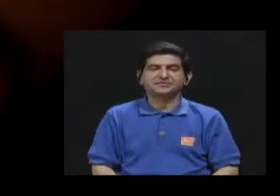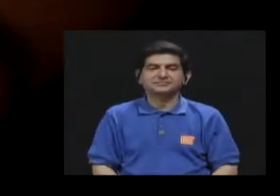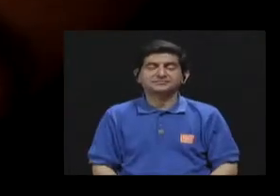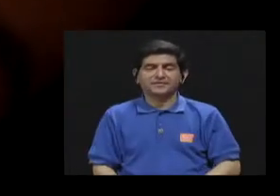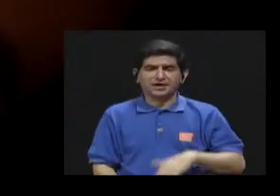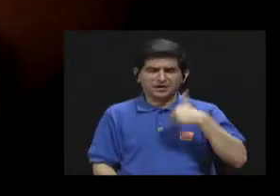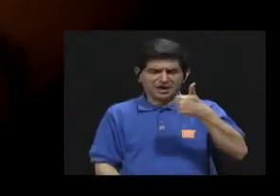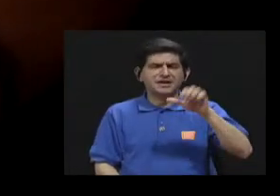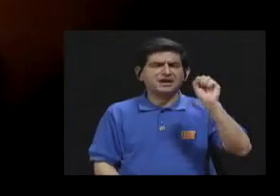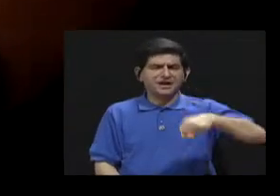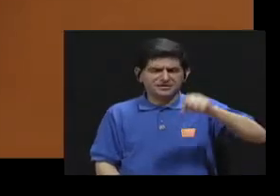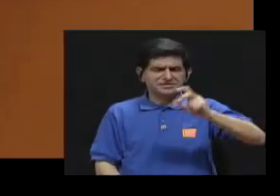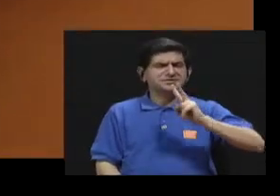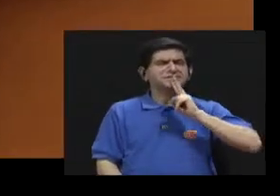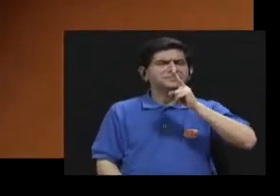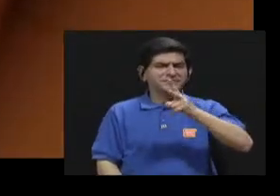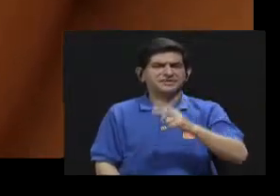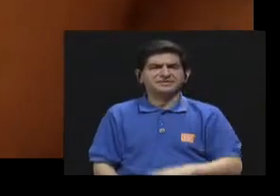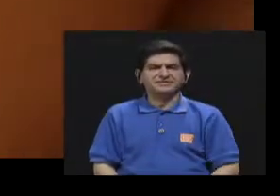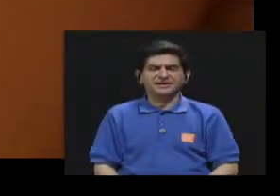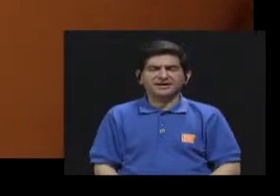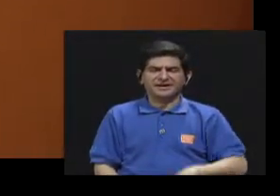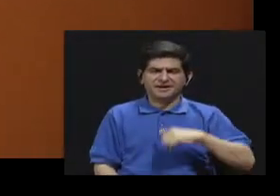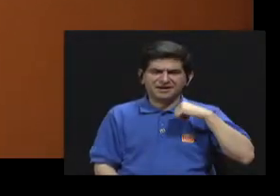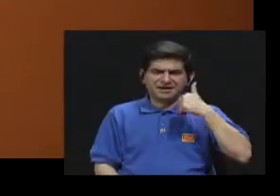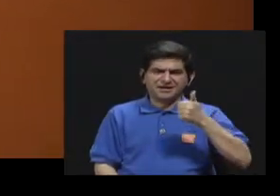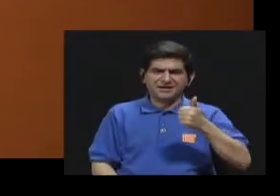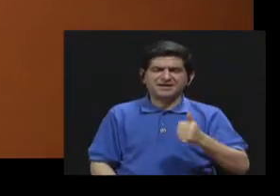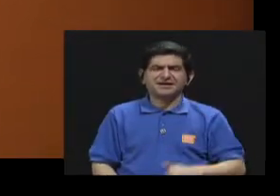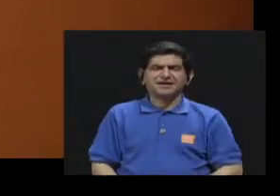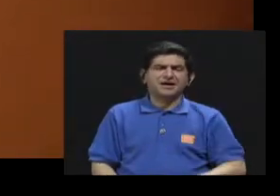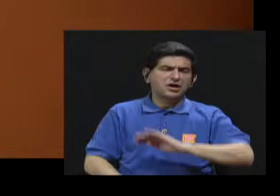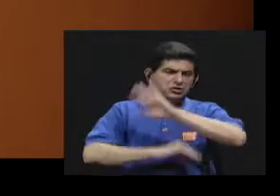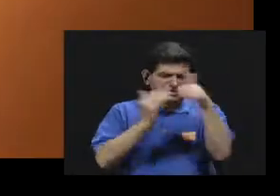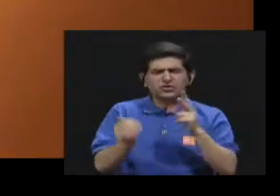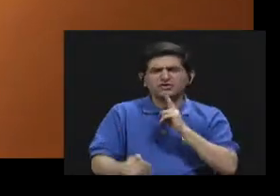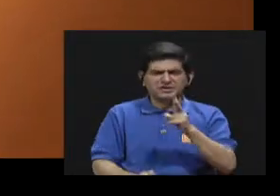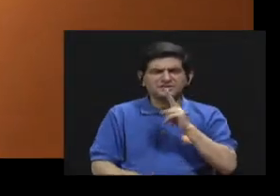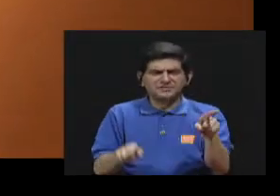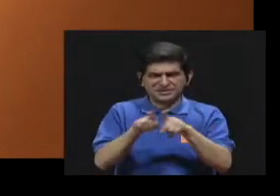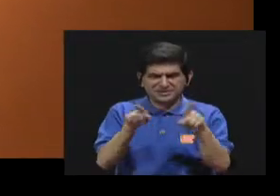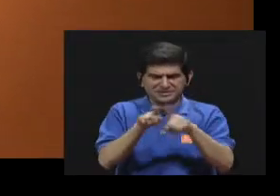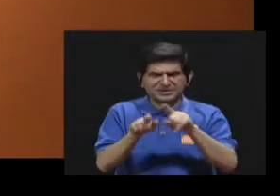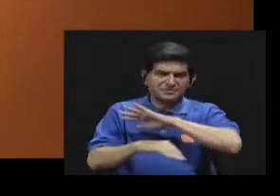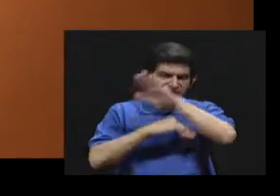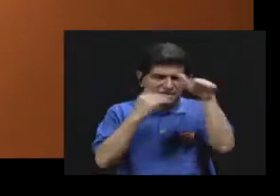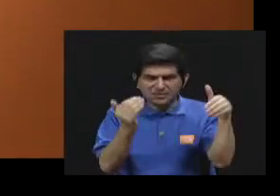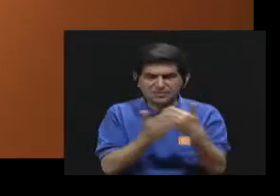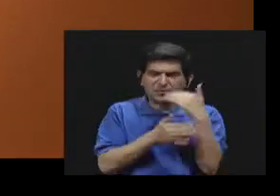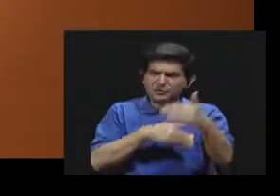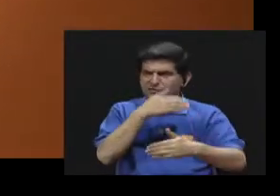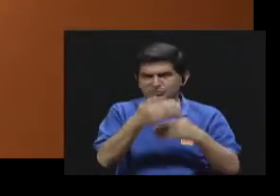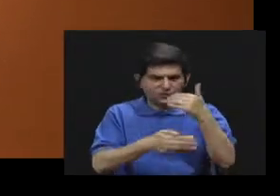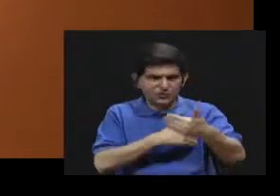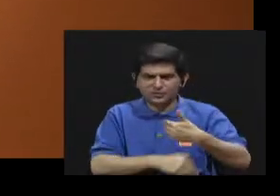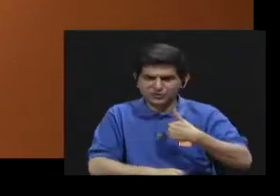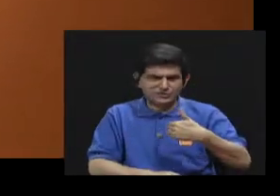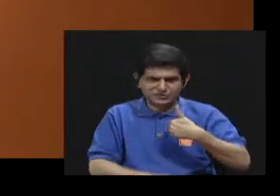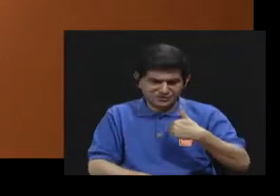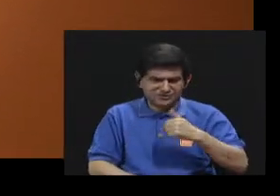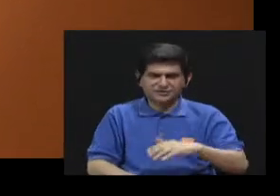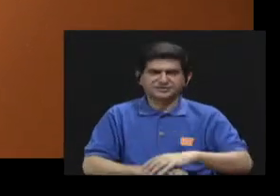duda. La triunfadora, aunque triunfadoras son todas de algún modo por todo este proceso que se lleva